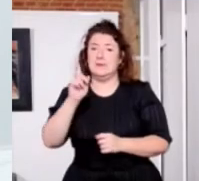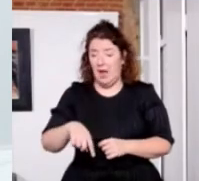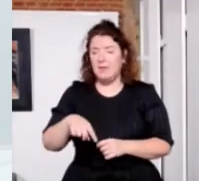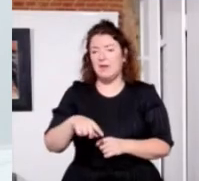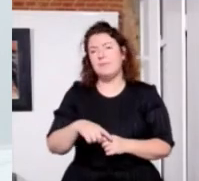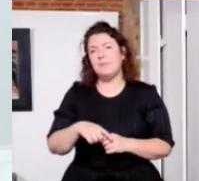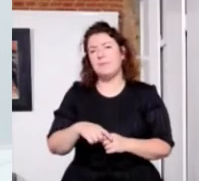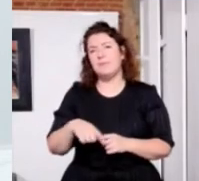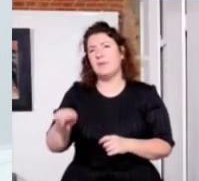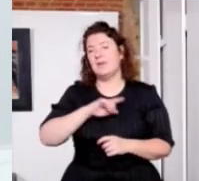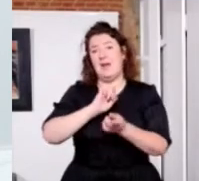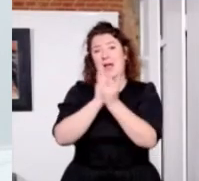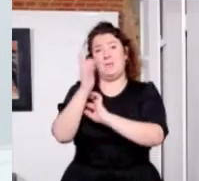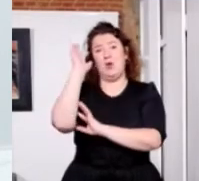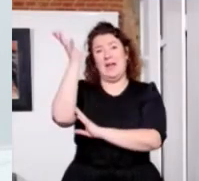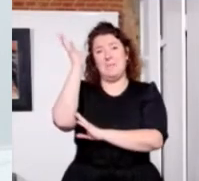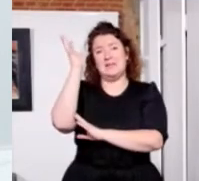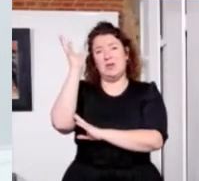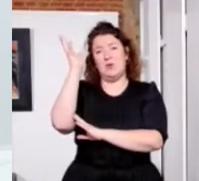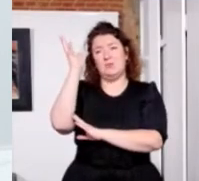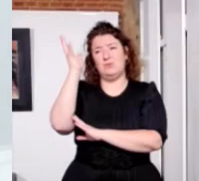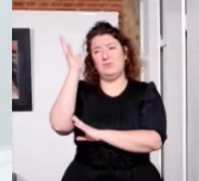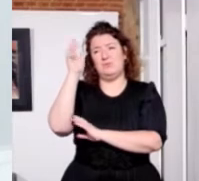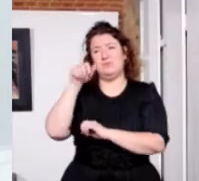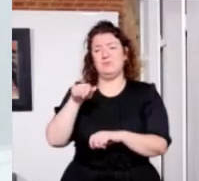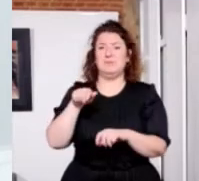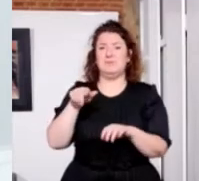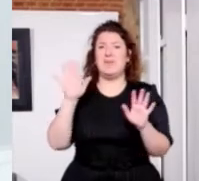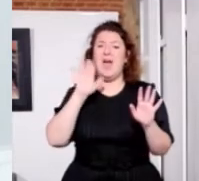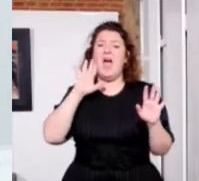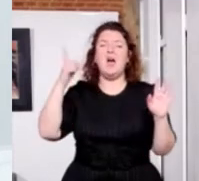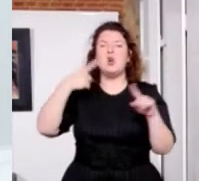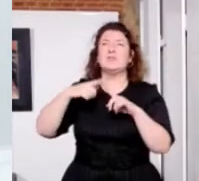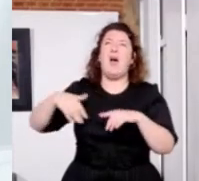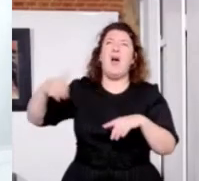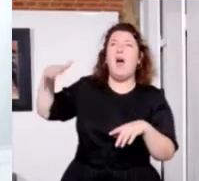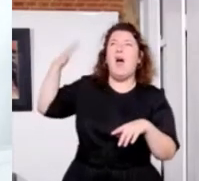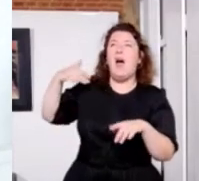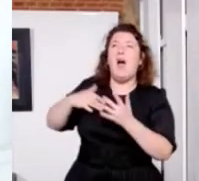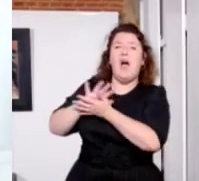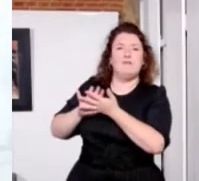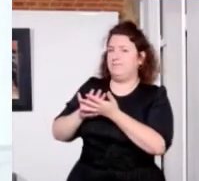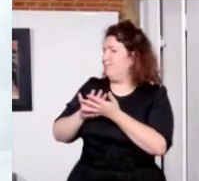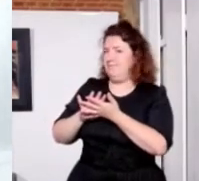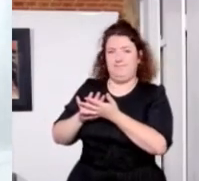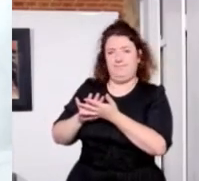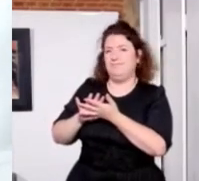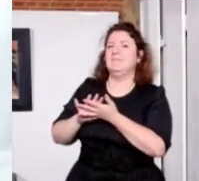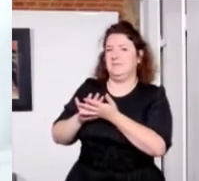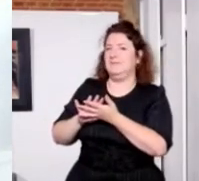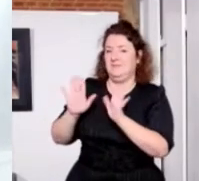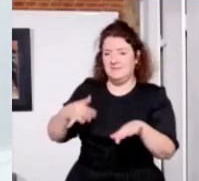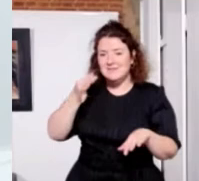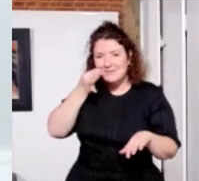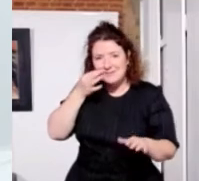aceptando que el cambio climático no es una cuestión de la que se hablaba hace 20 años, sino que es un hecho real,